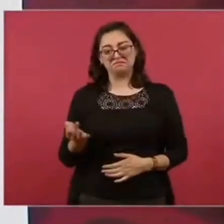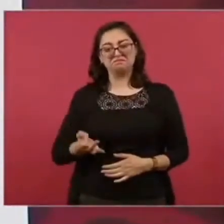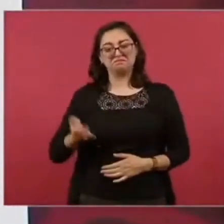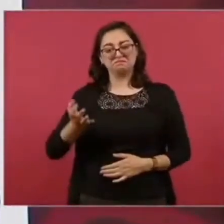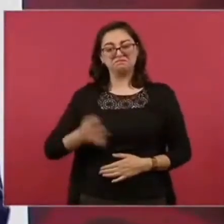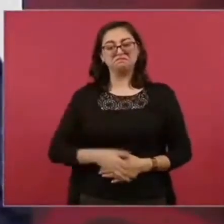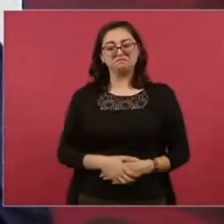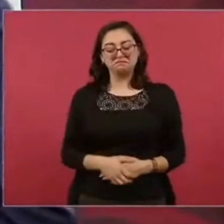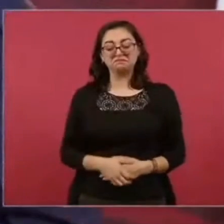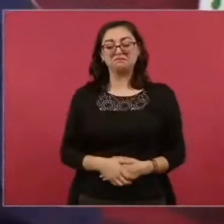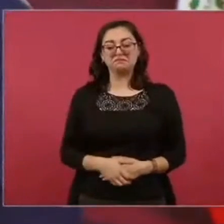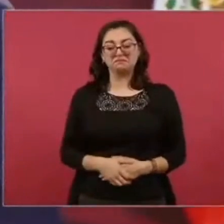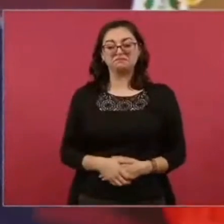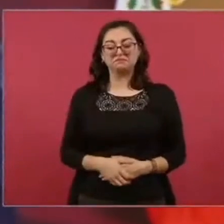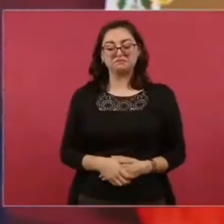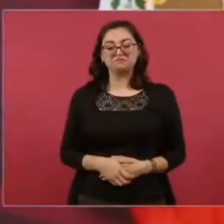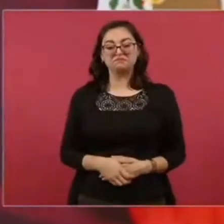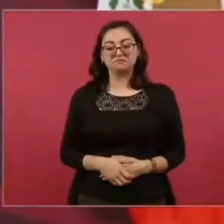O sea,